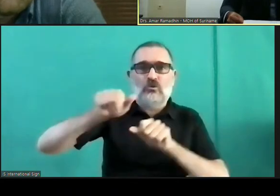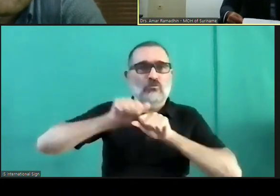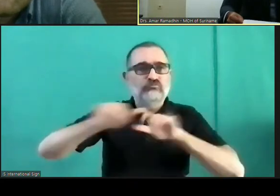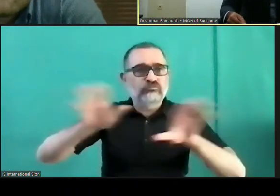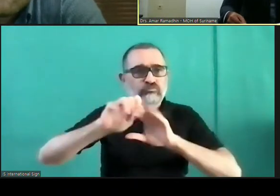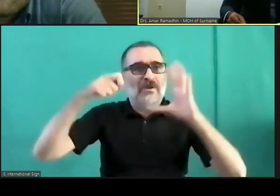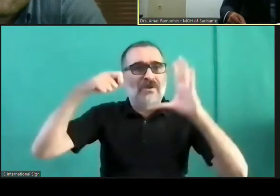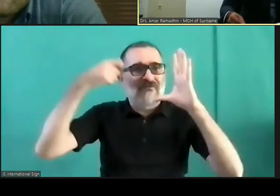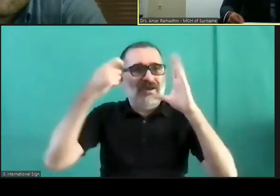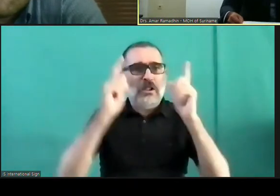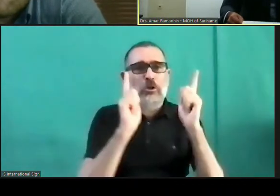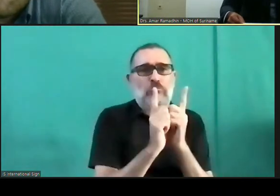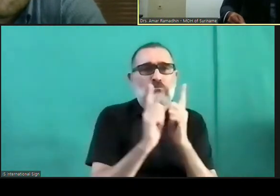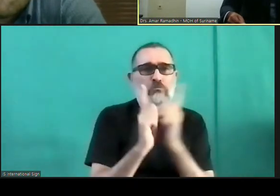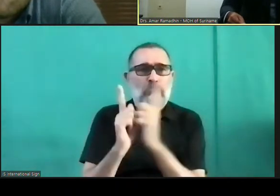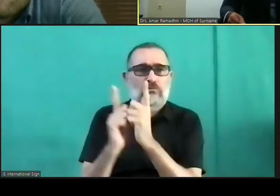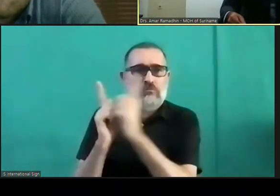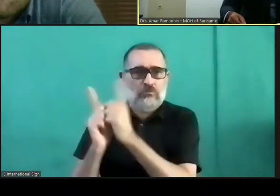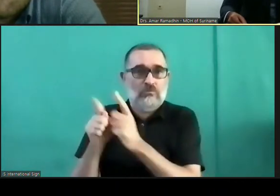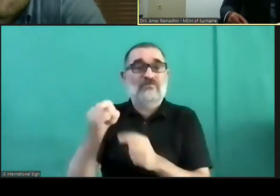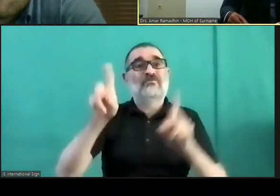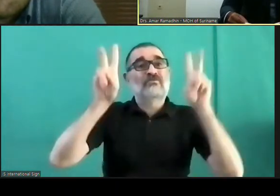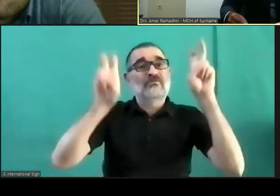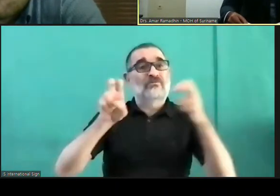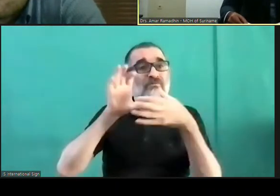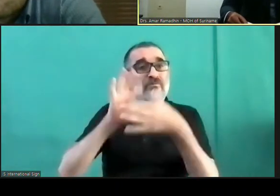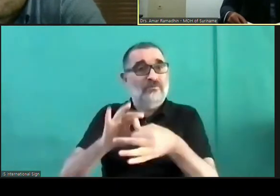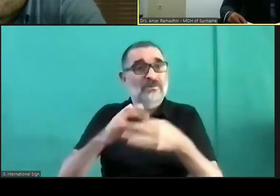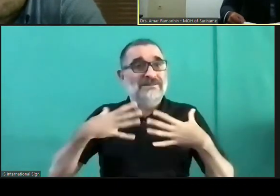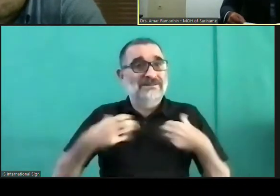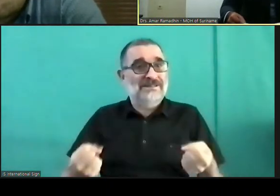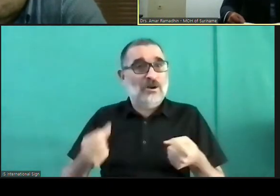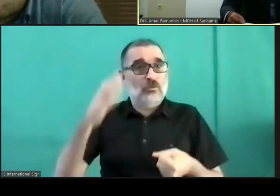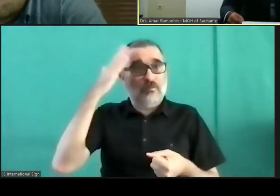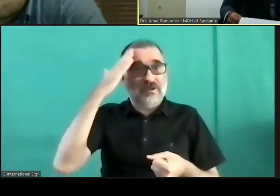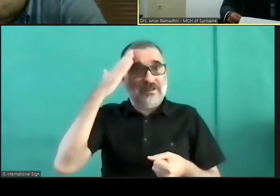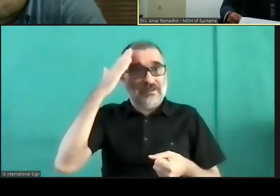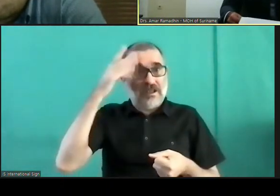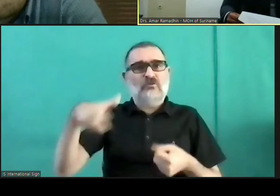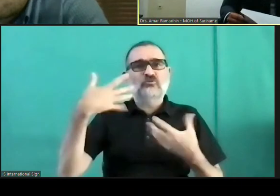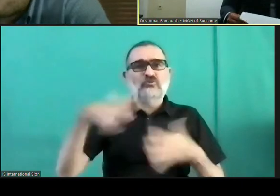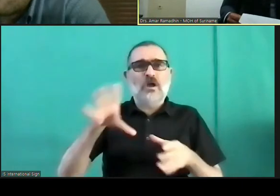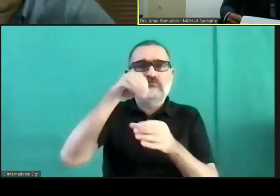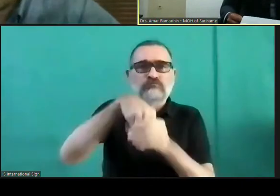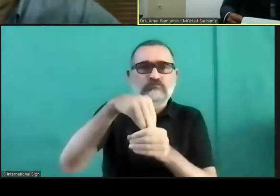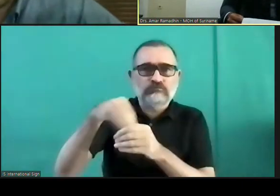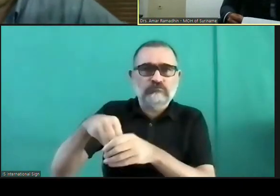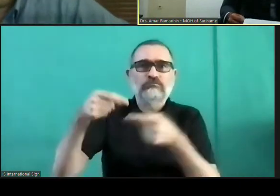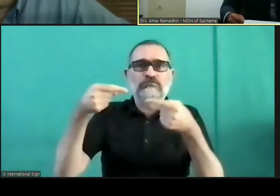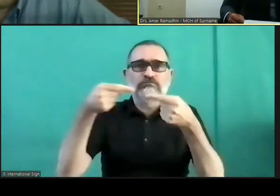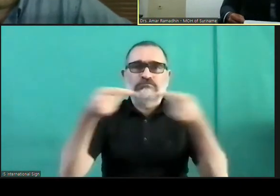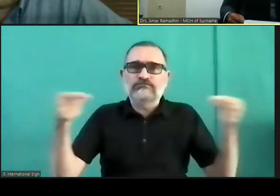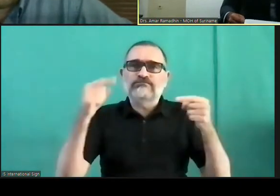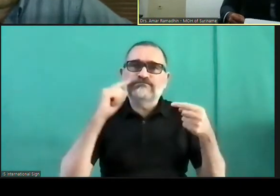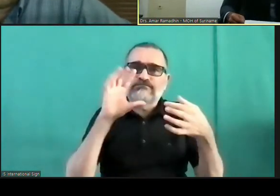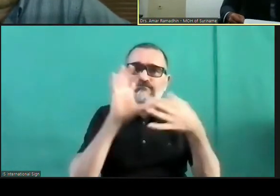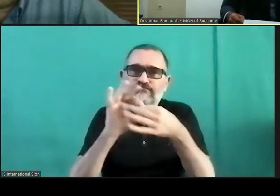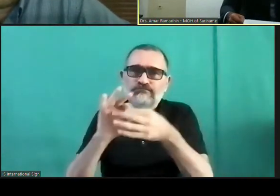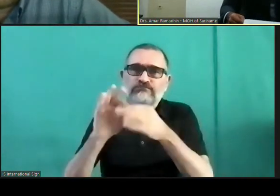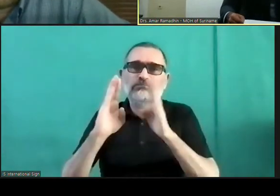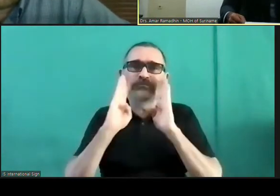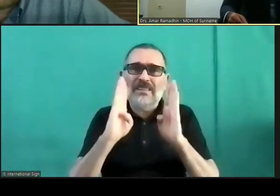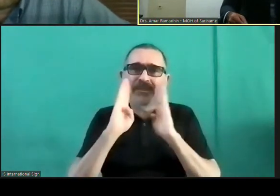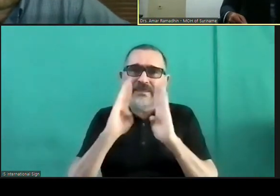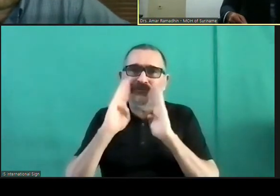surinam y los servicios de parto lógicos lo han hecho el ministerio de salud recuerda la comunidad constantemente